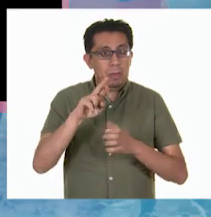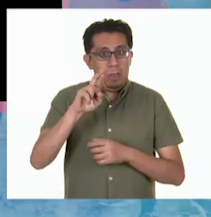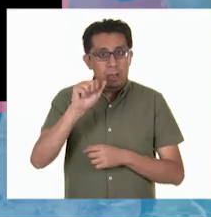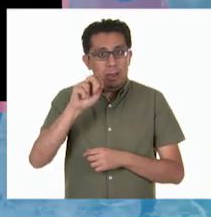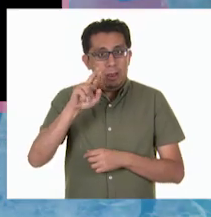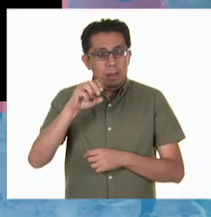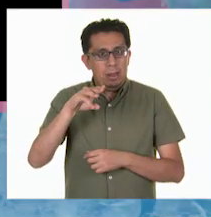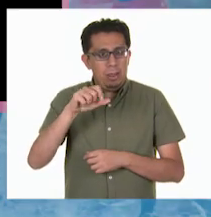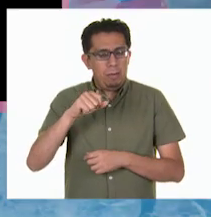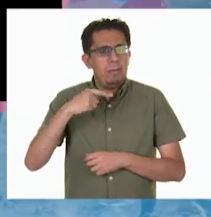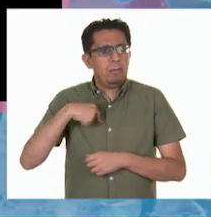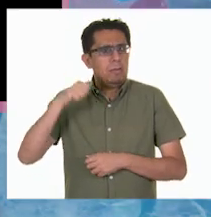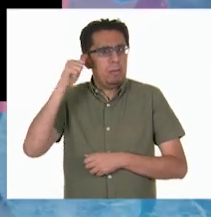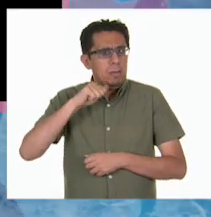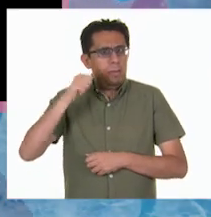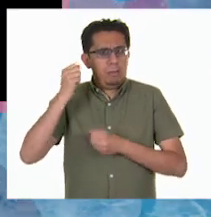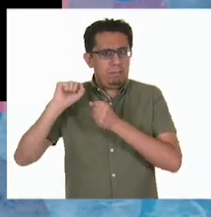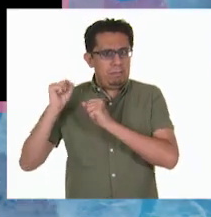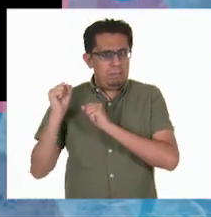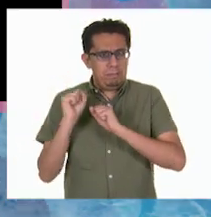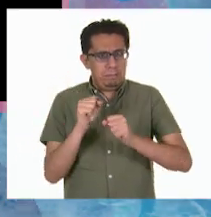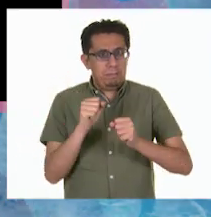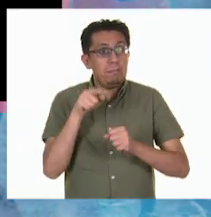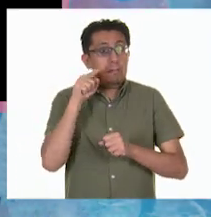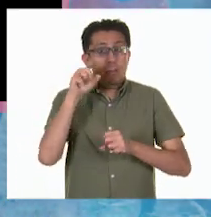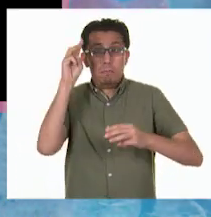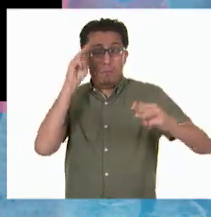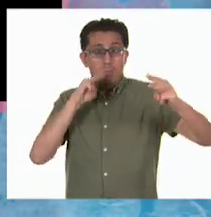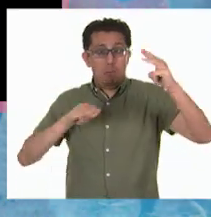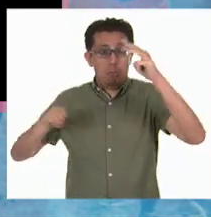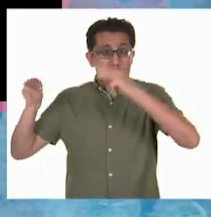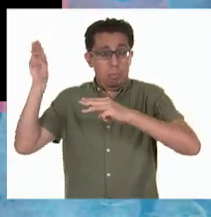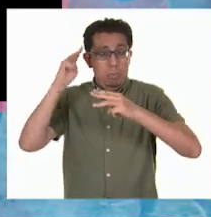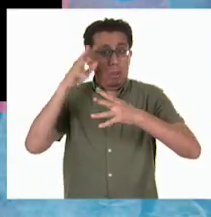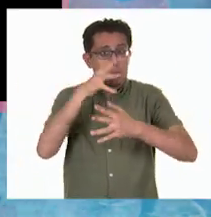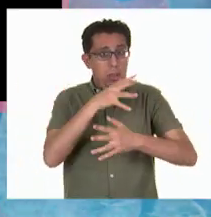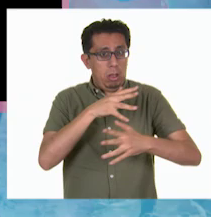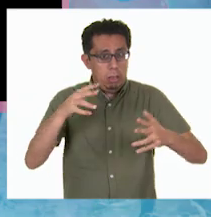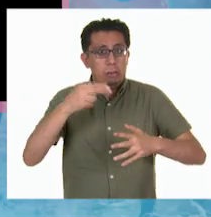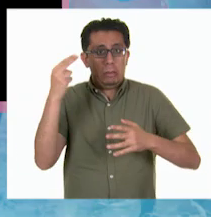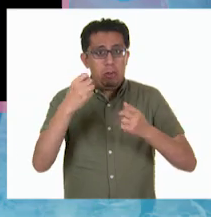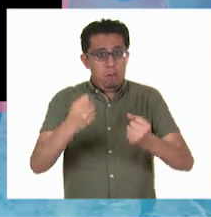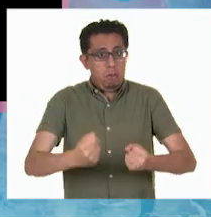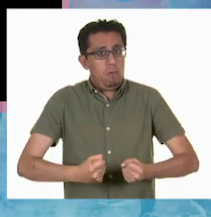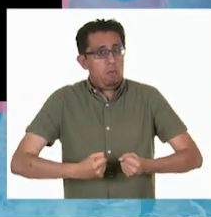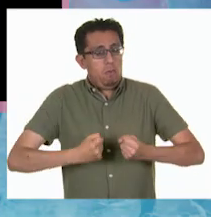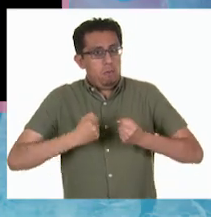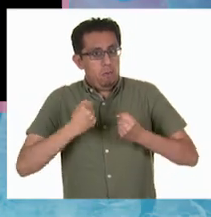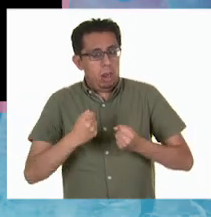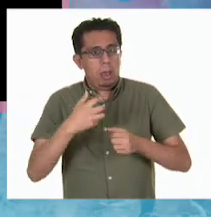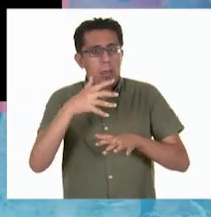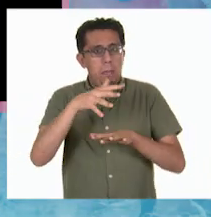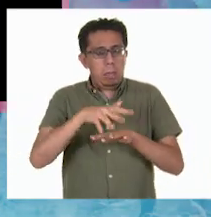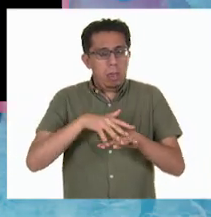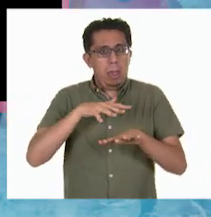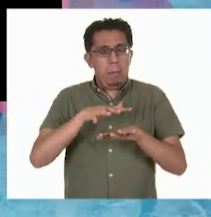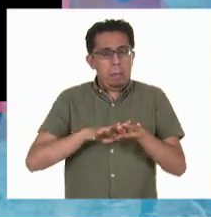jugamos corriendo. Es grande la sierra. Hay que ser fuerte y ligeros para